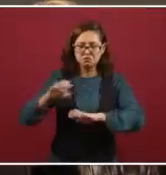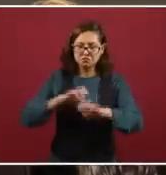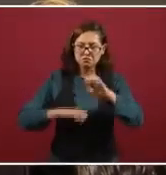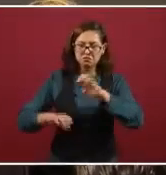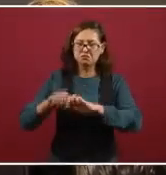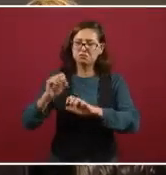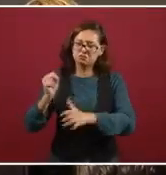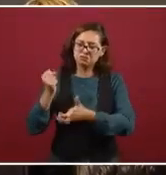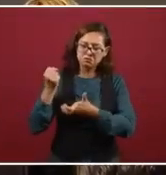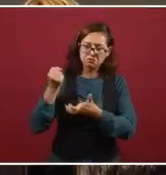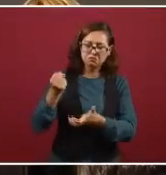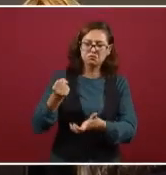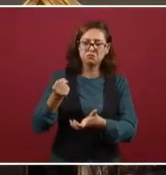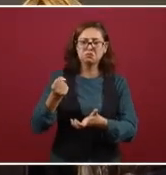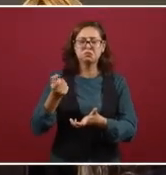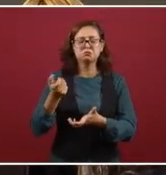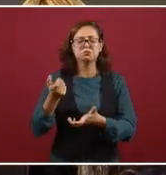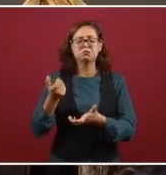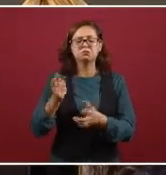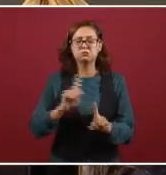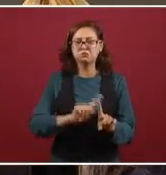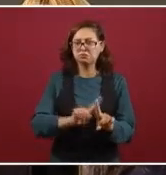a